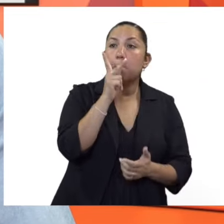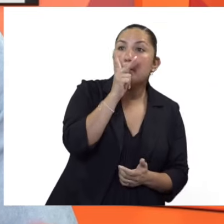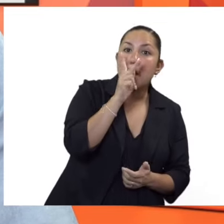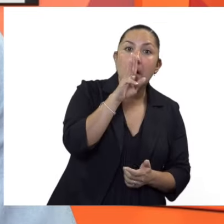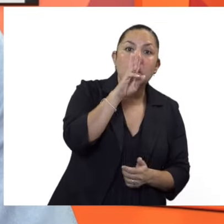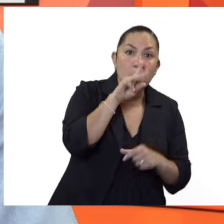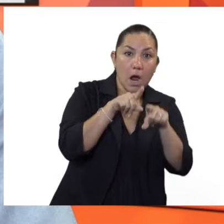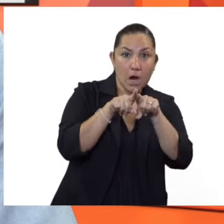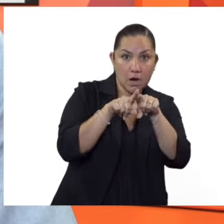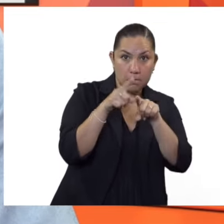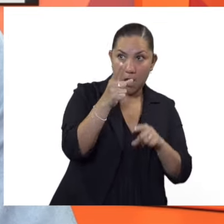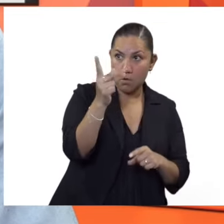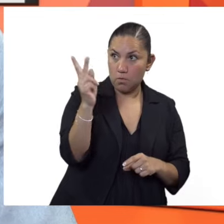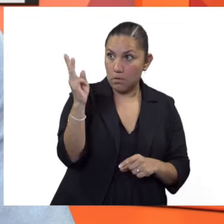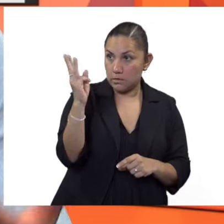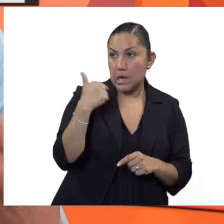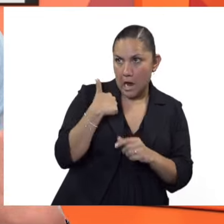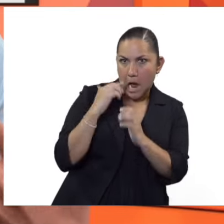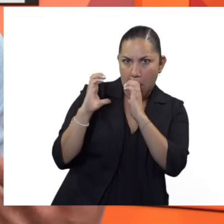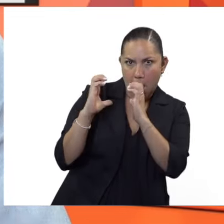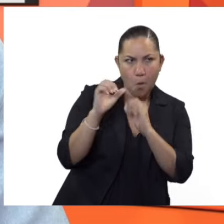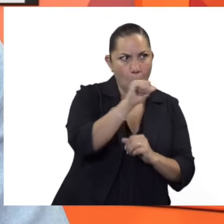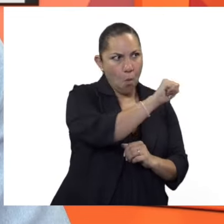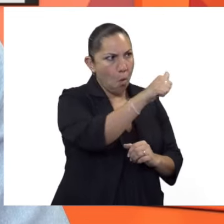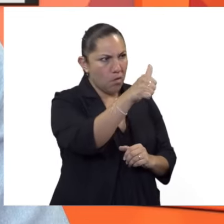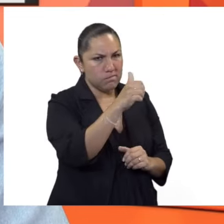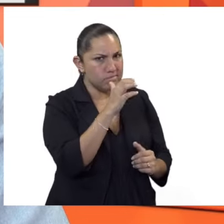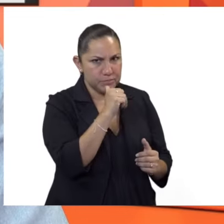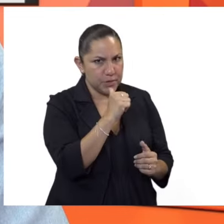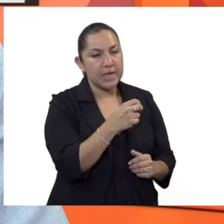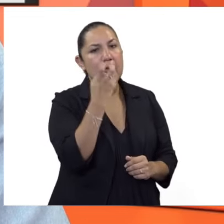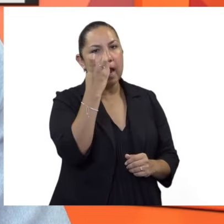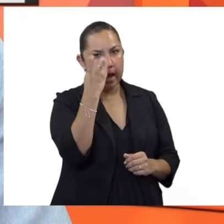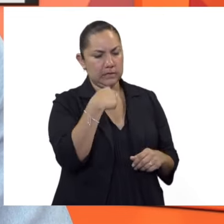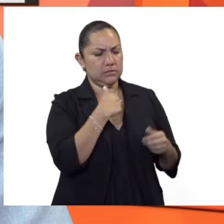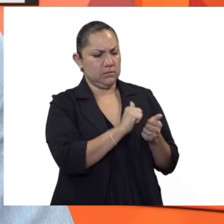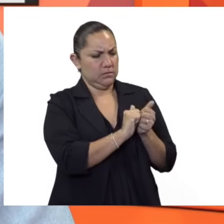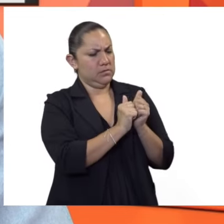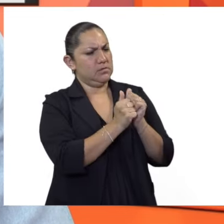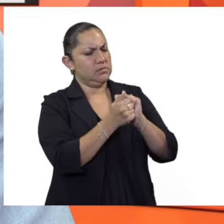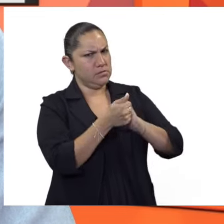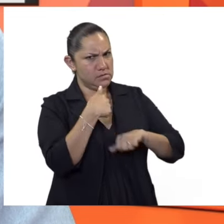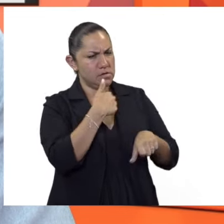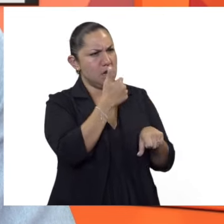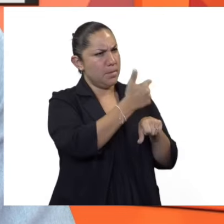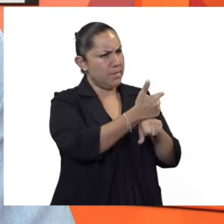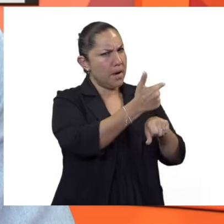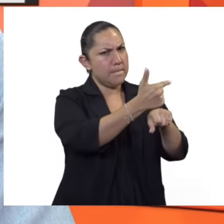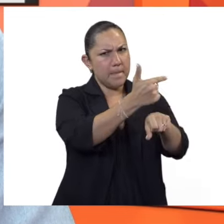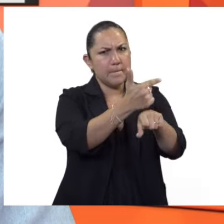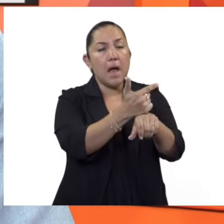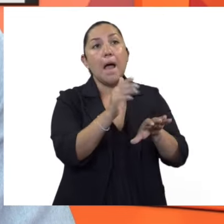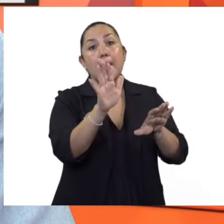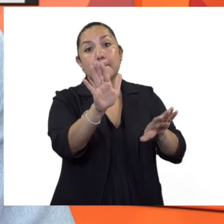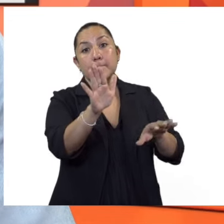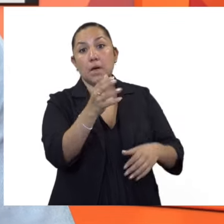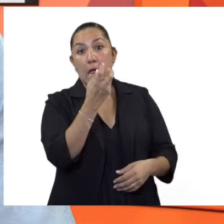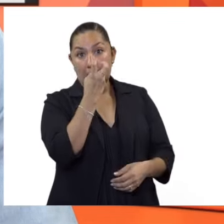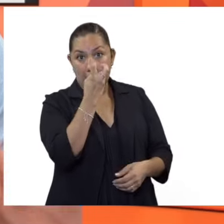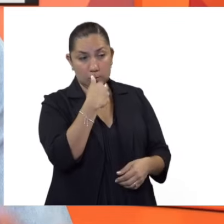hermano y entonces por eso empecé a darme cuenta y Pero eso nunca